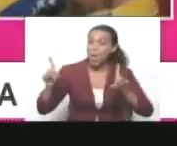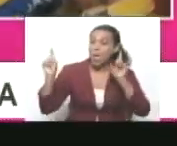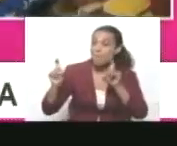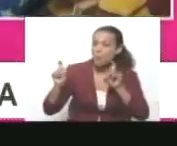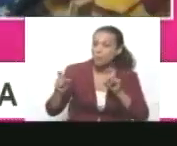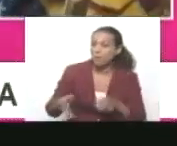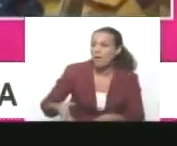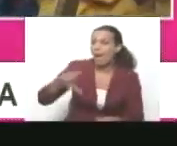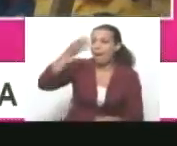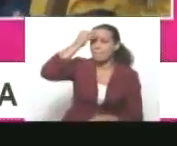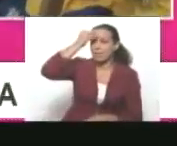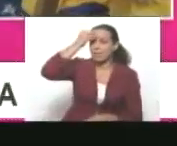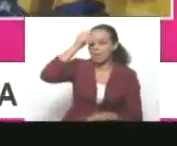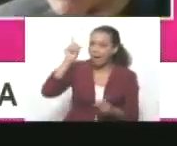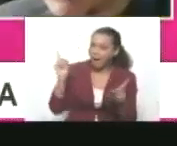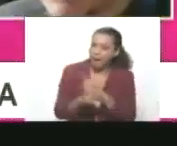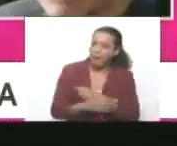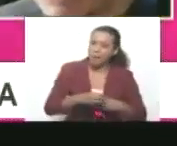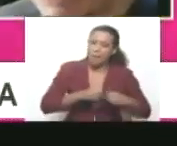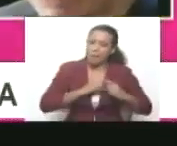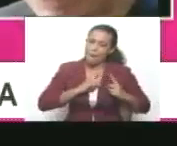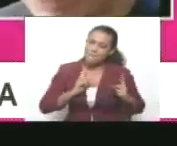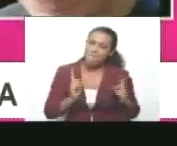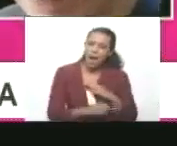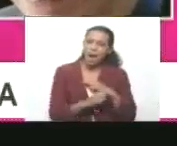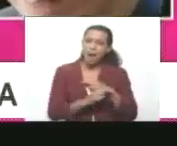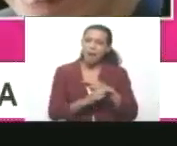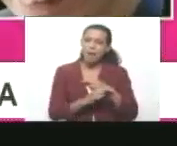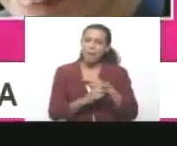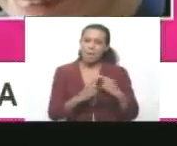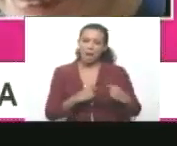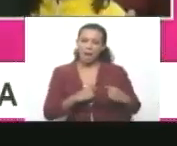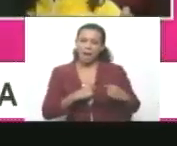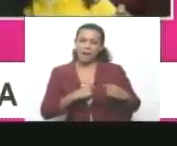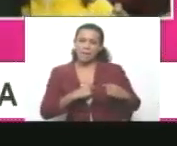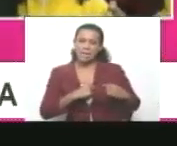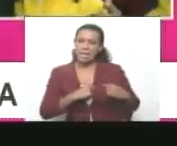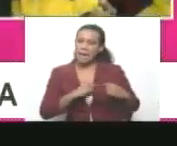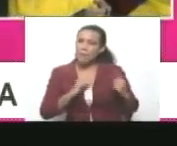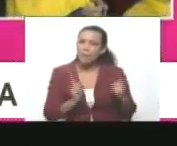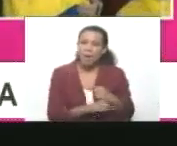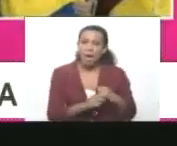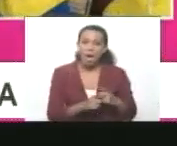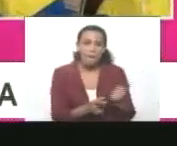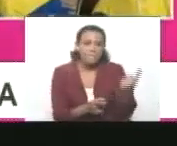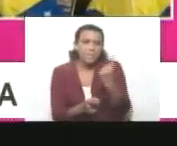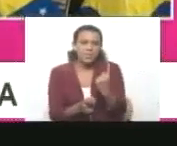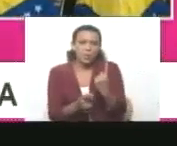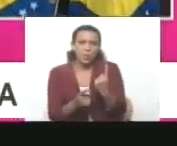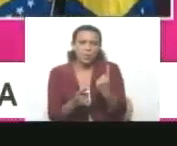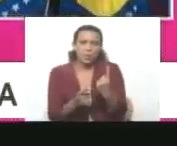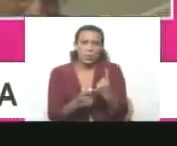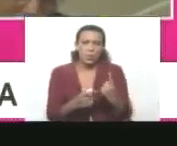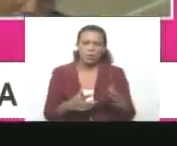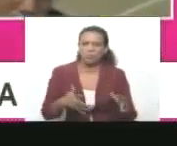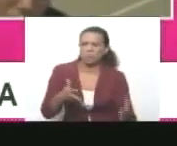Y él decía, de la orquesta jamás ha salido un